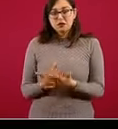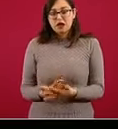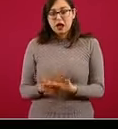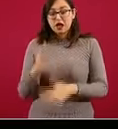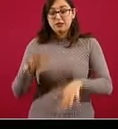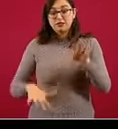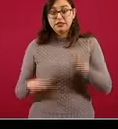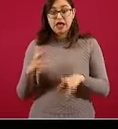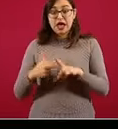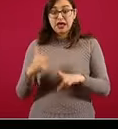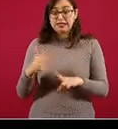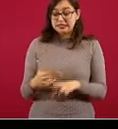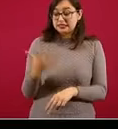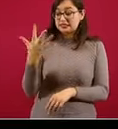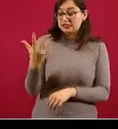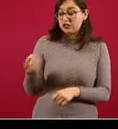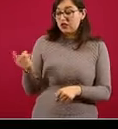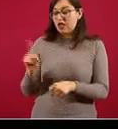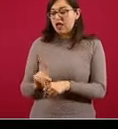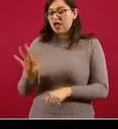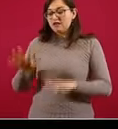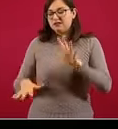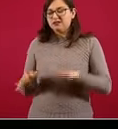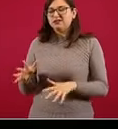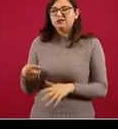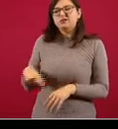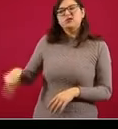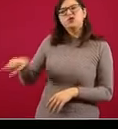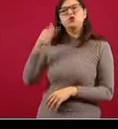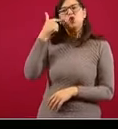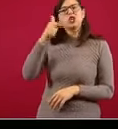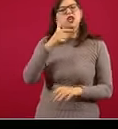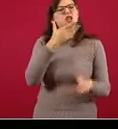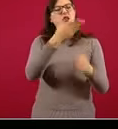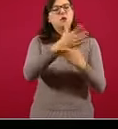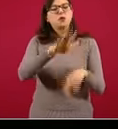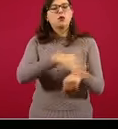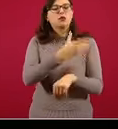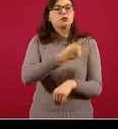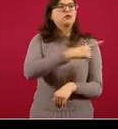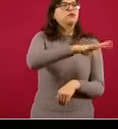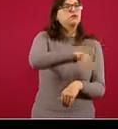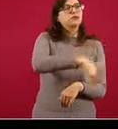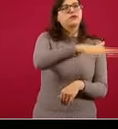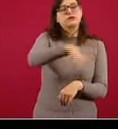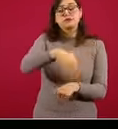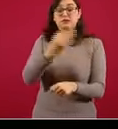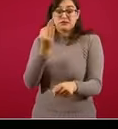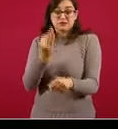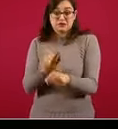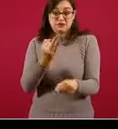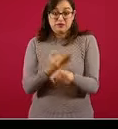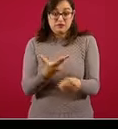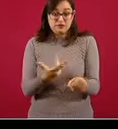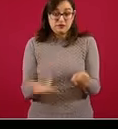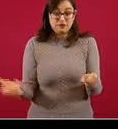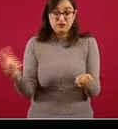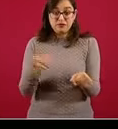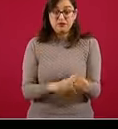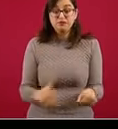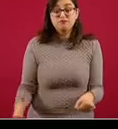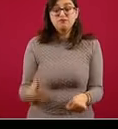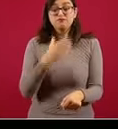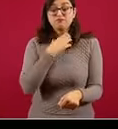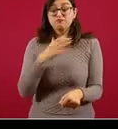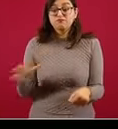no realizar un viacrucis para poder encontrar una cama de hospital. Entonces, en estos momentos con la alta saturación hospitalaria aquí en la Ciudad de